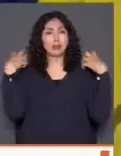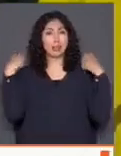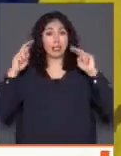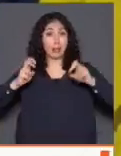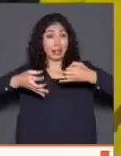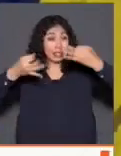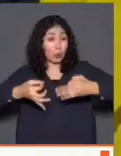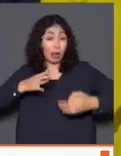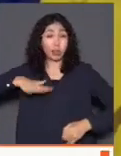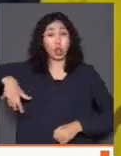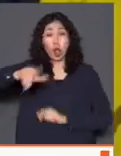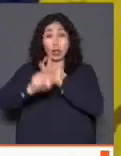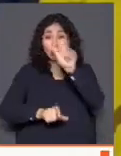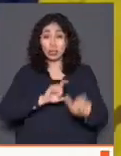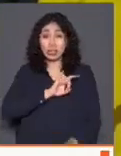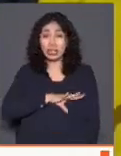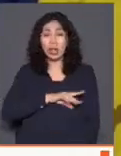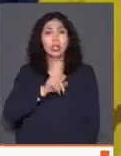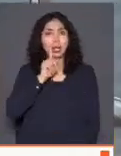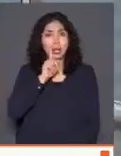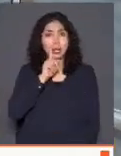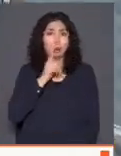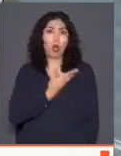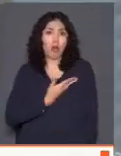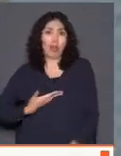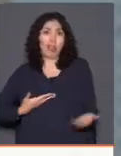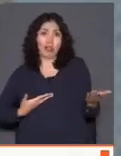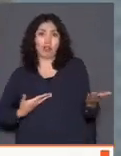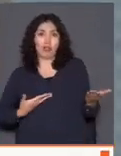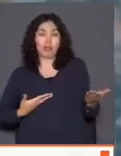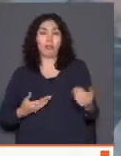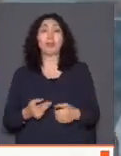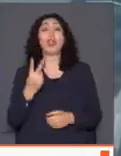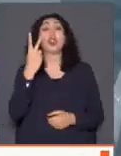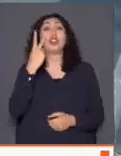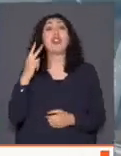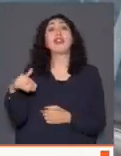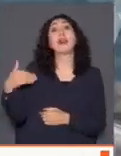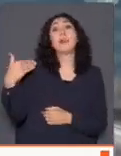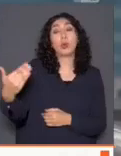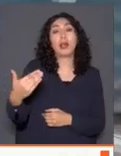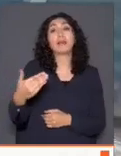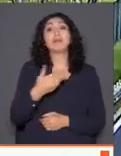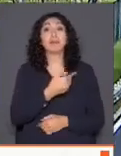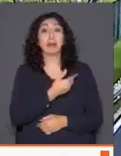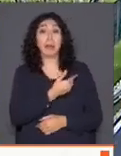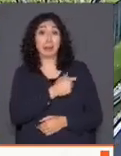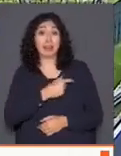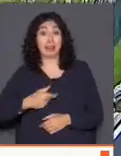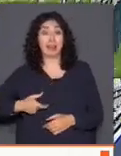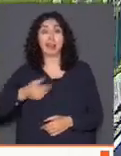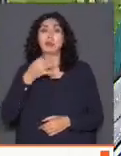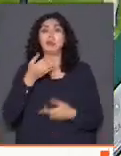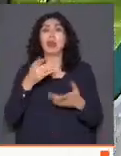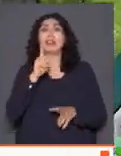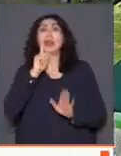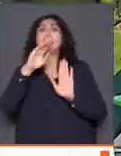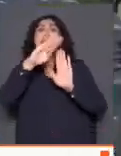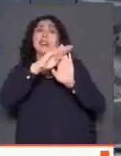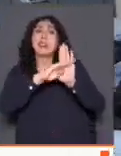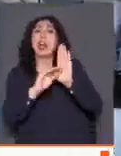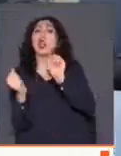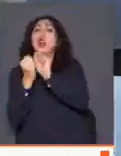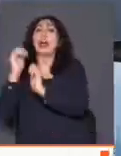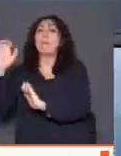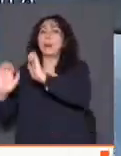todos los chilenos es el gobierno. 2 días después, el Ejecutivo anunció las medidas a adoptar junto a las concesionarias,